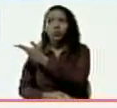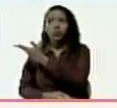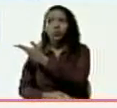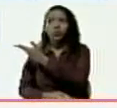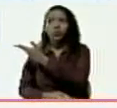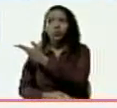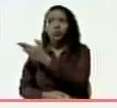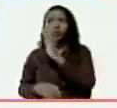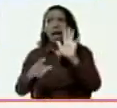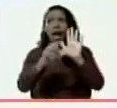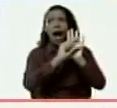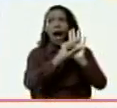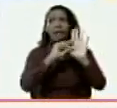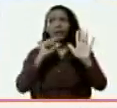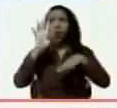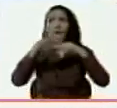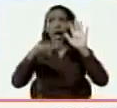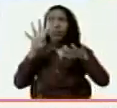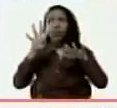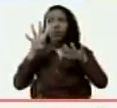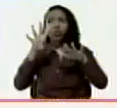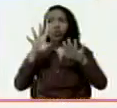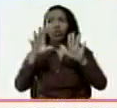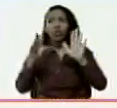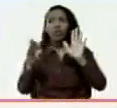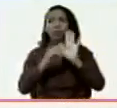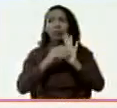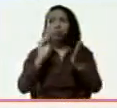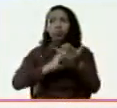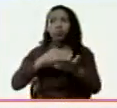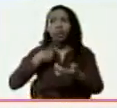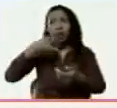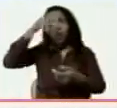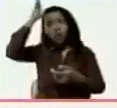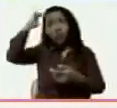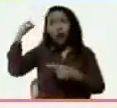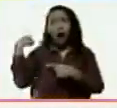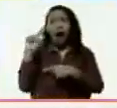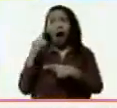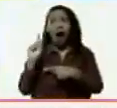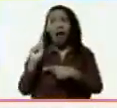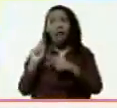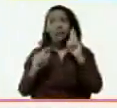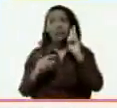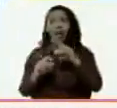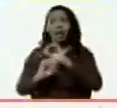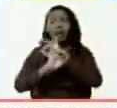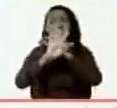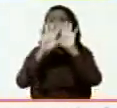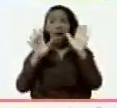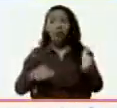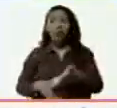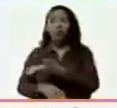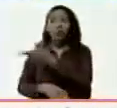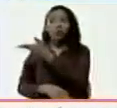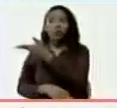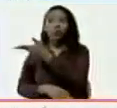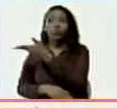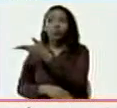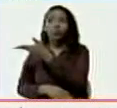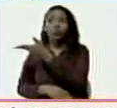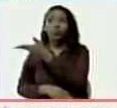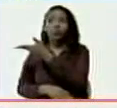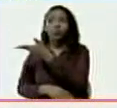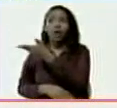artículo 14 del estatuto de roma allí se ve muy claramente la caída del ingreso